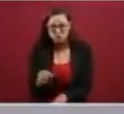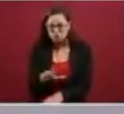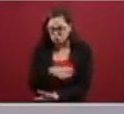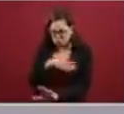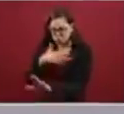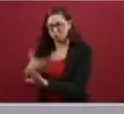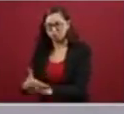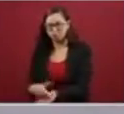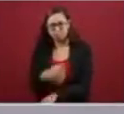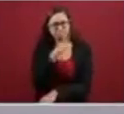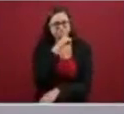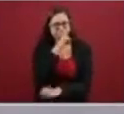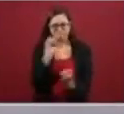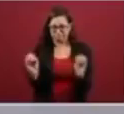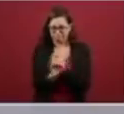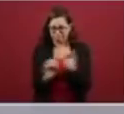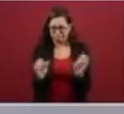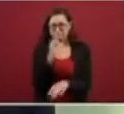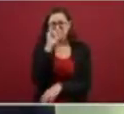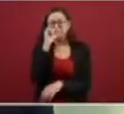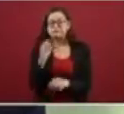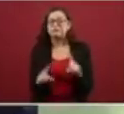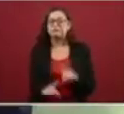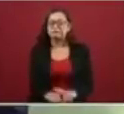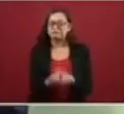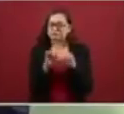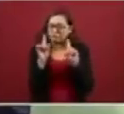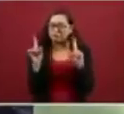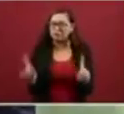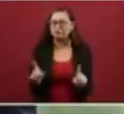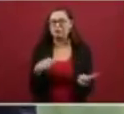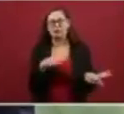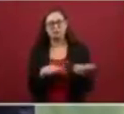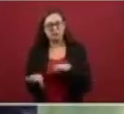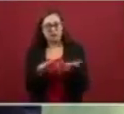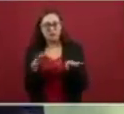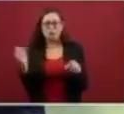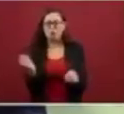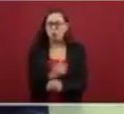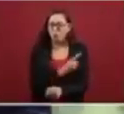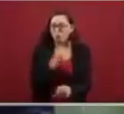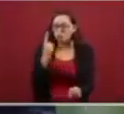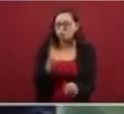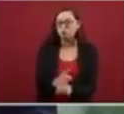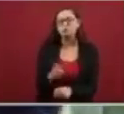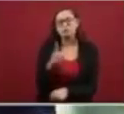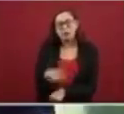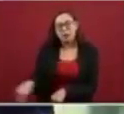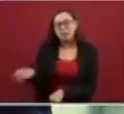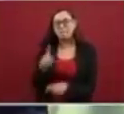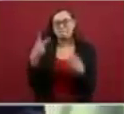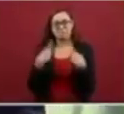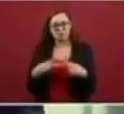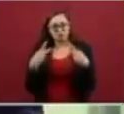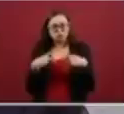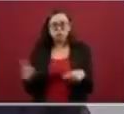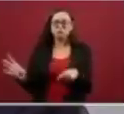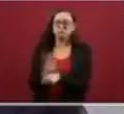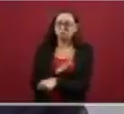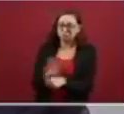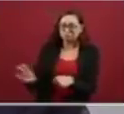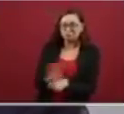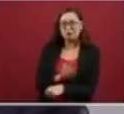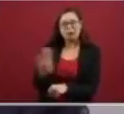coercitivas, sino creando oportunidades de trabajo y bienestar para la gente en sus lugares de origen,